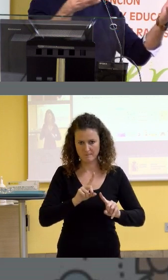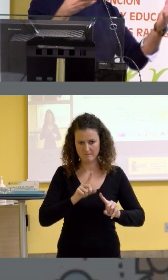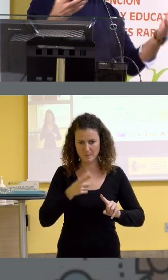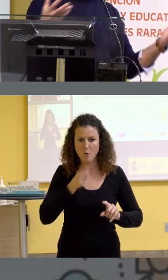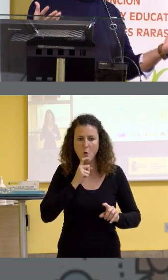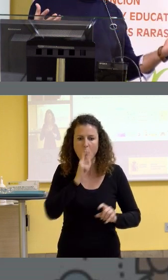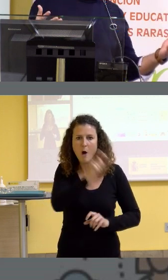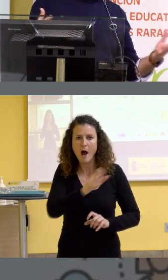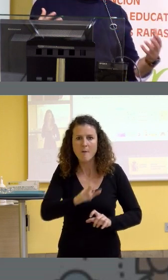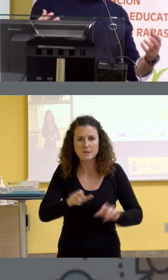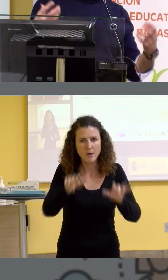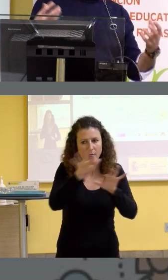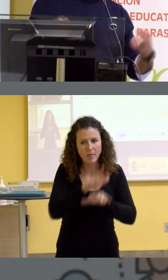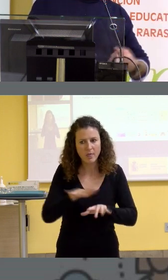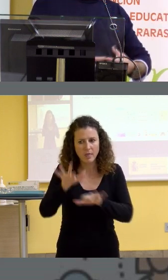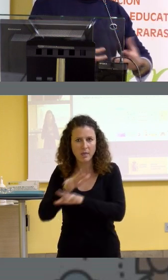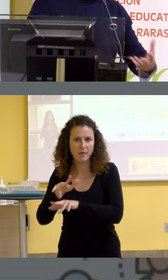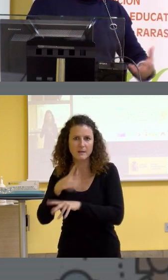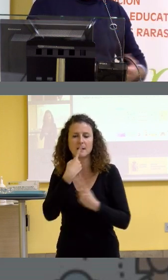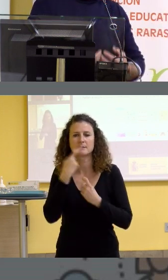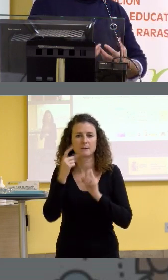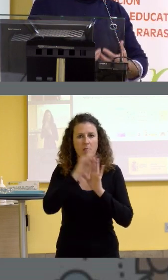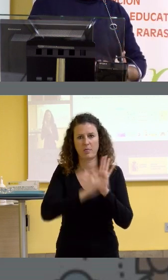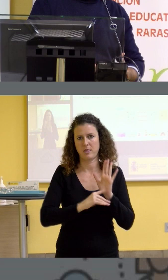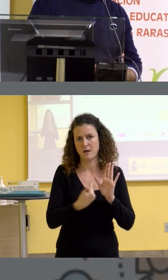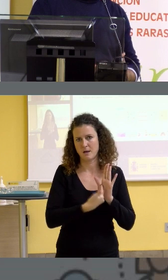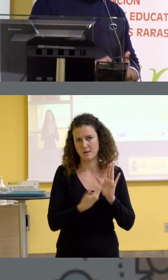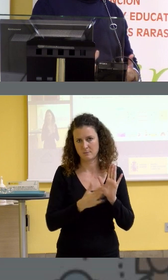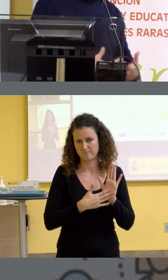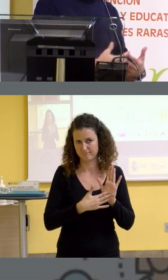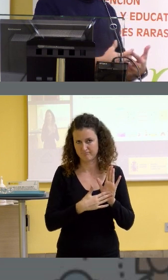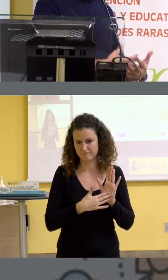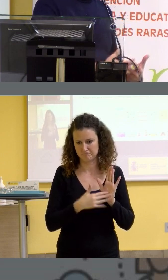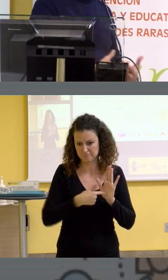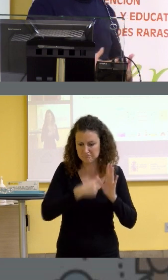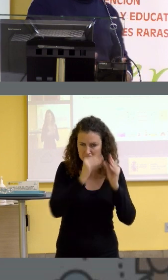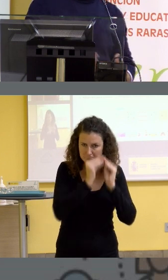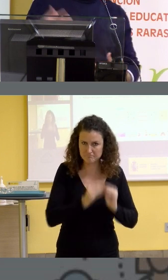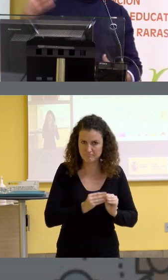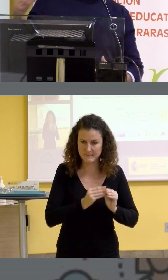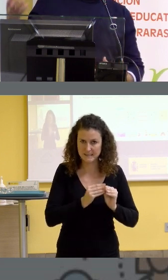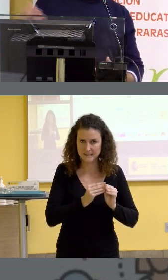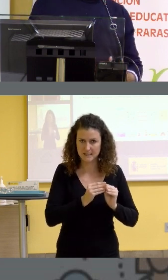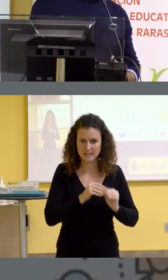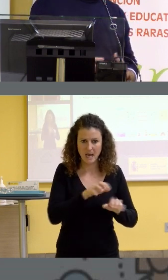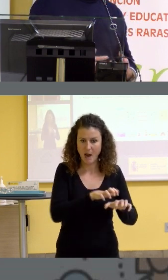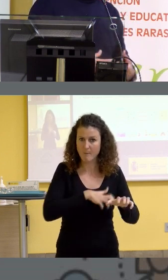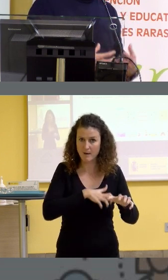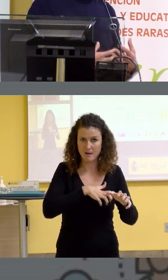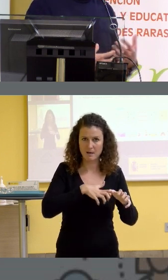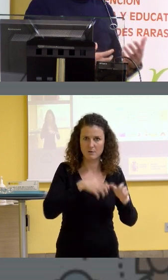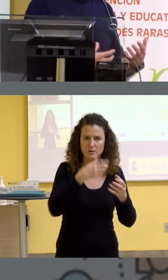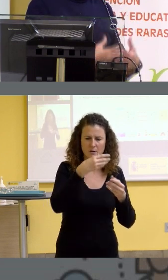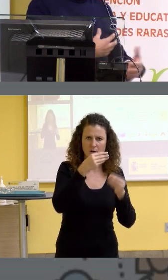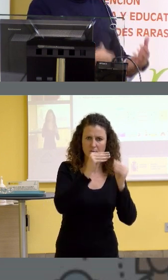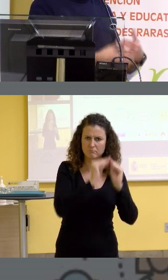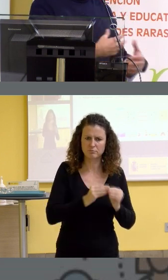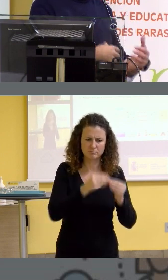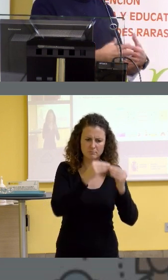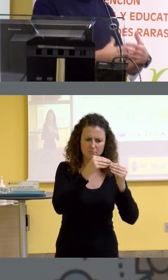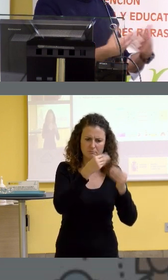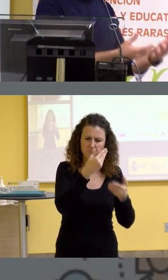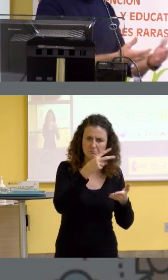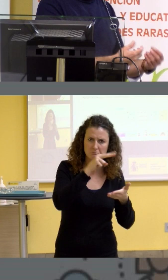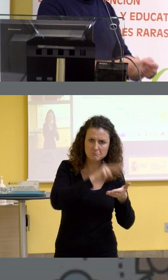la gente necesitamos datos. Y necesitamos datos que estén bien hechos. La mayoría de ensayos relativos a estimulación cognitiva se han hecho pues,